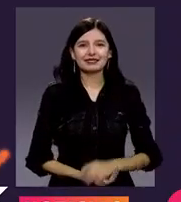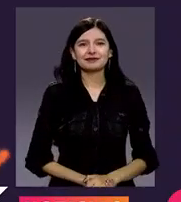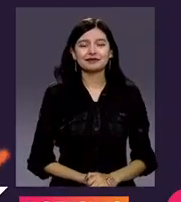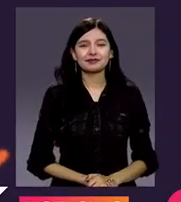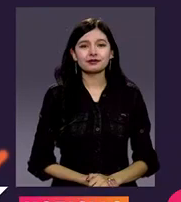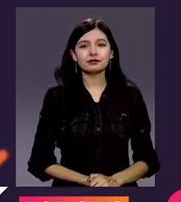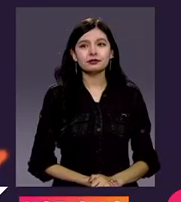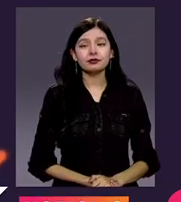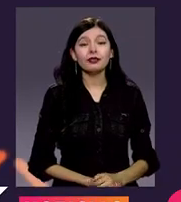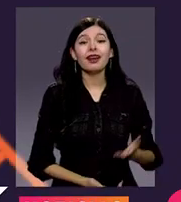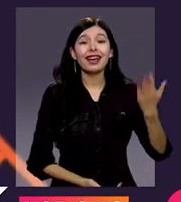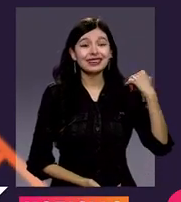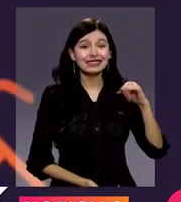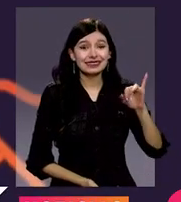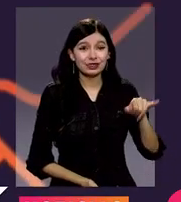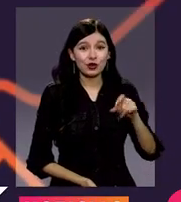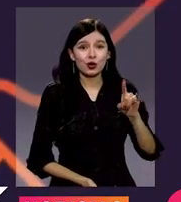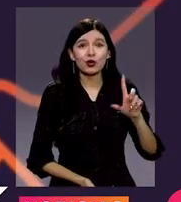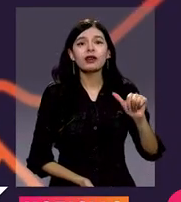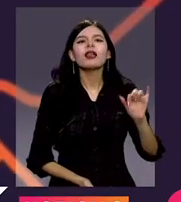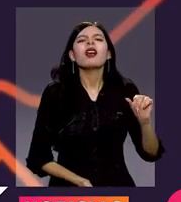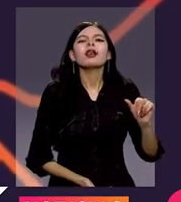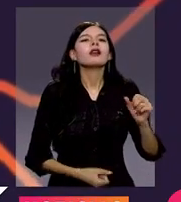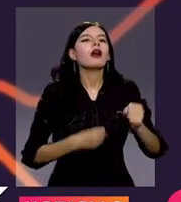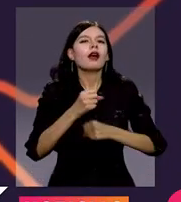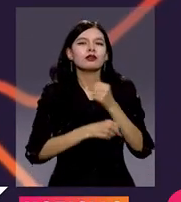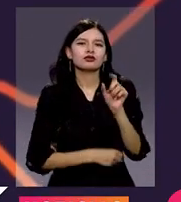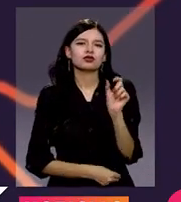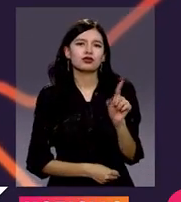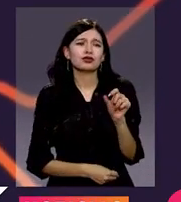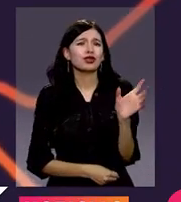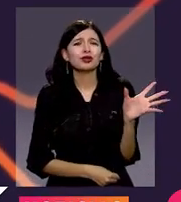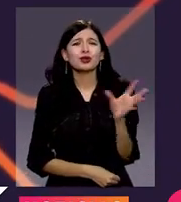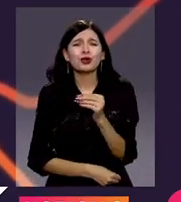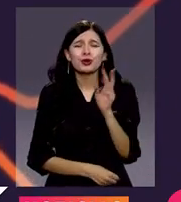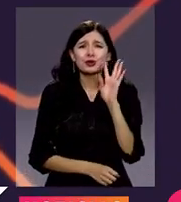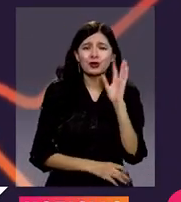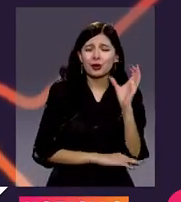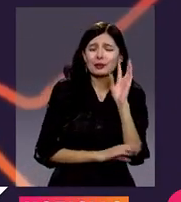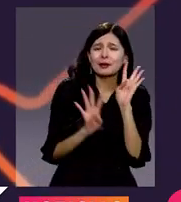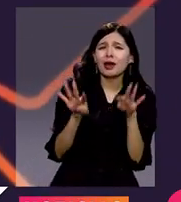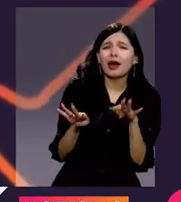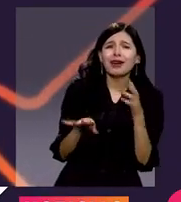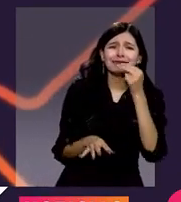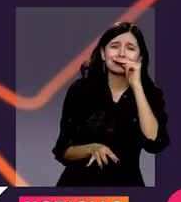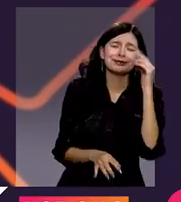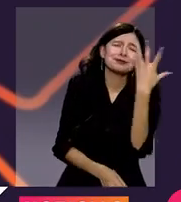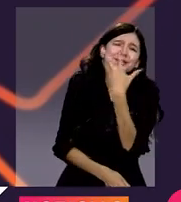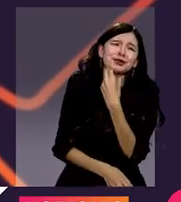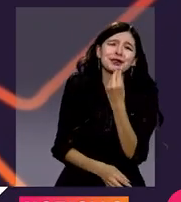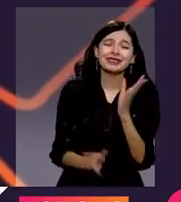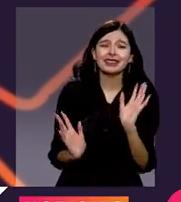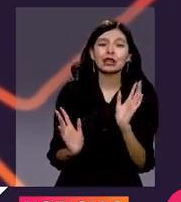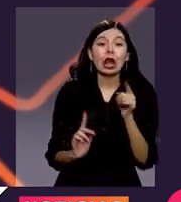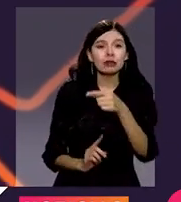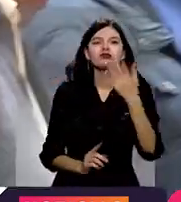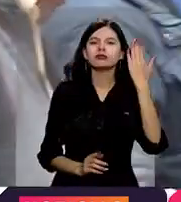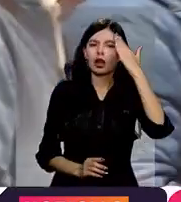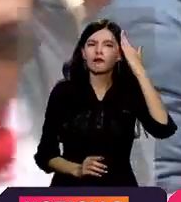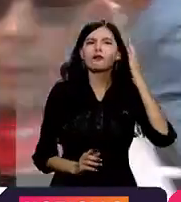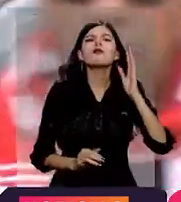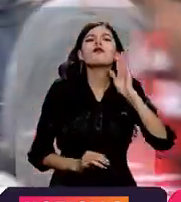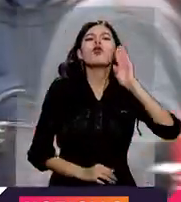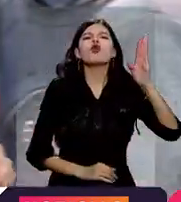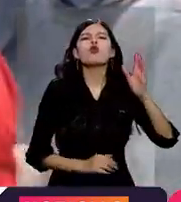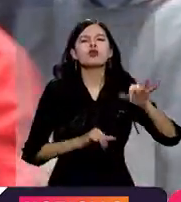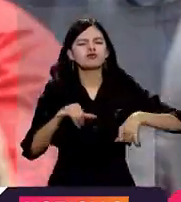En ese entonces, Julián Esteban Gómez tenía 11 años y todo el país se enamoró de este pequeño que tenía claro cuál iba a ser su futuro. Es